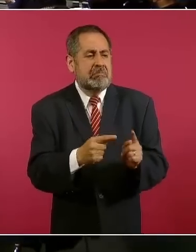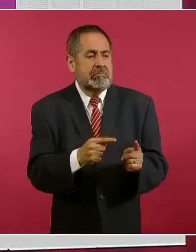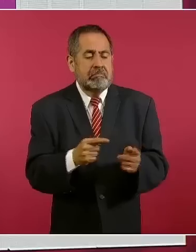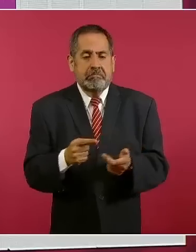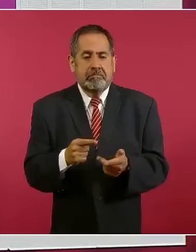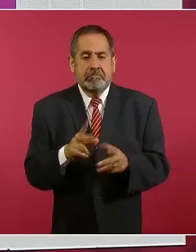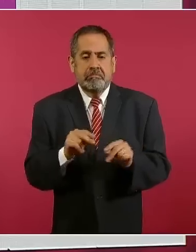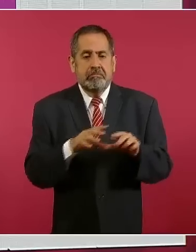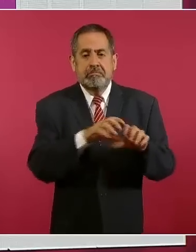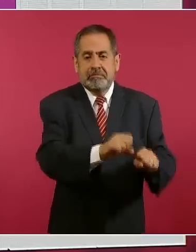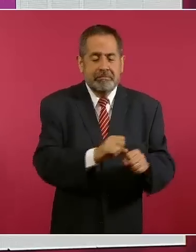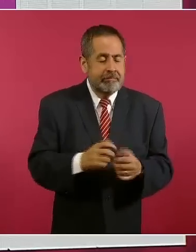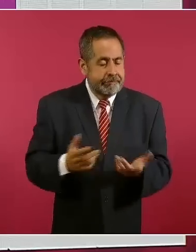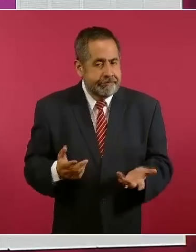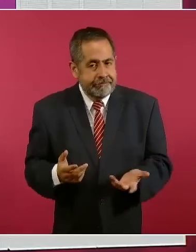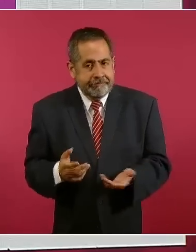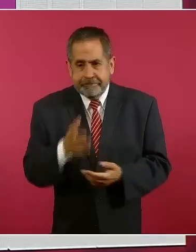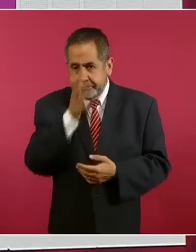un salario mínimo.